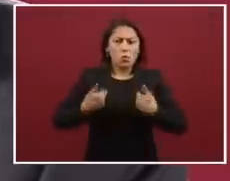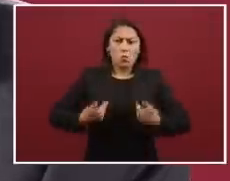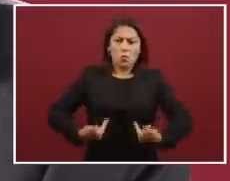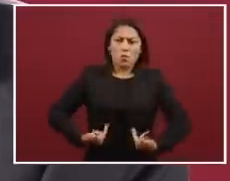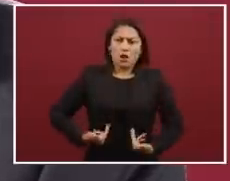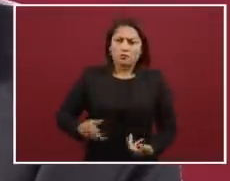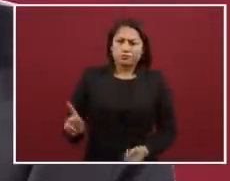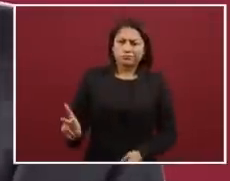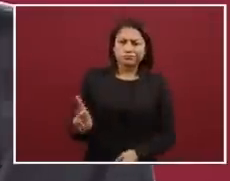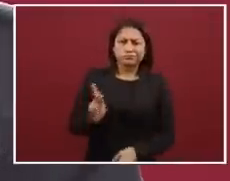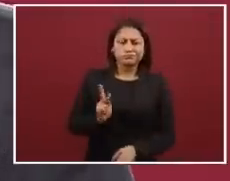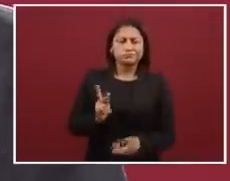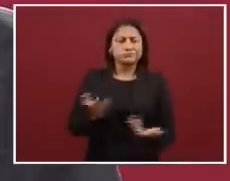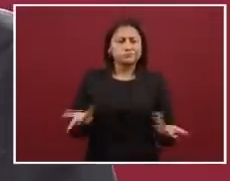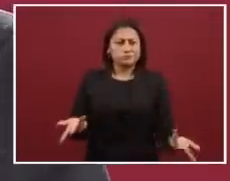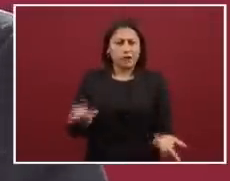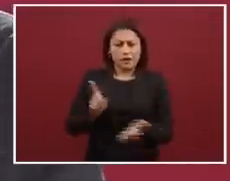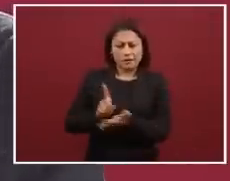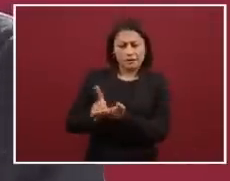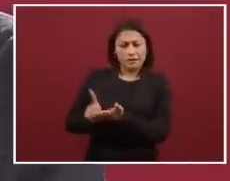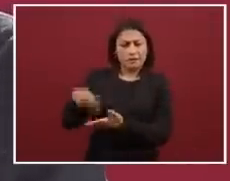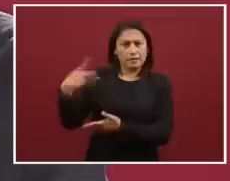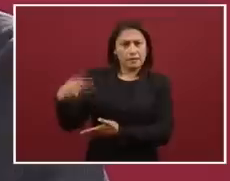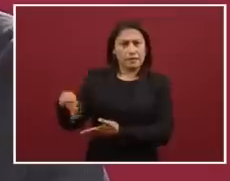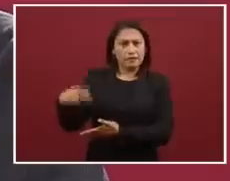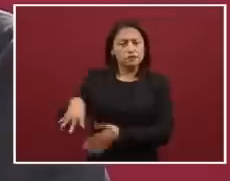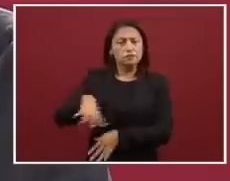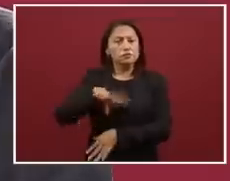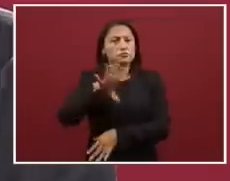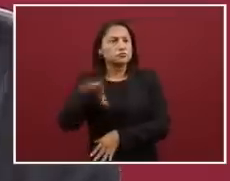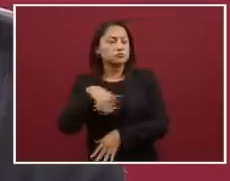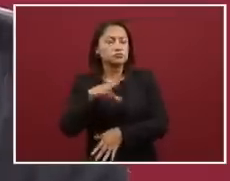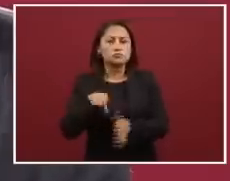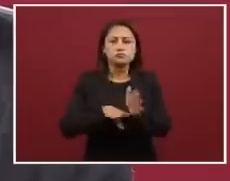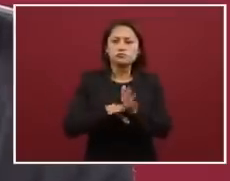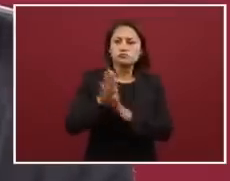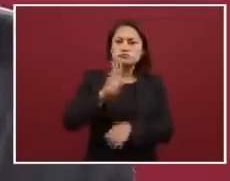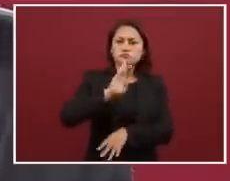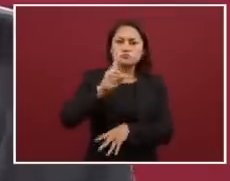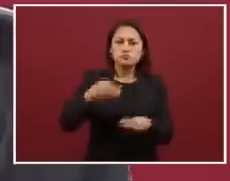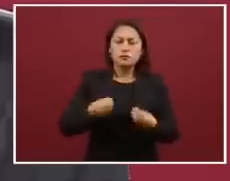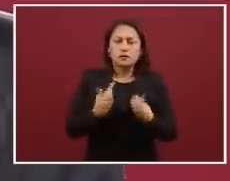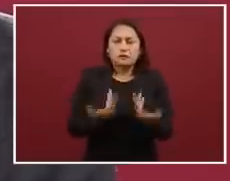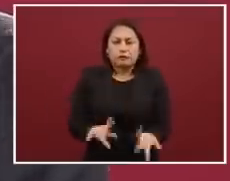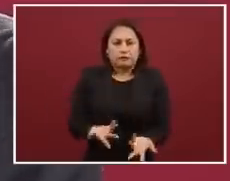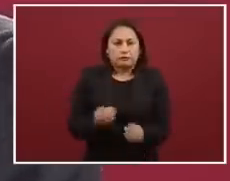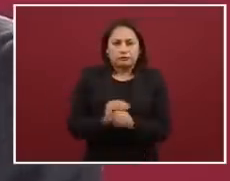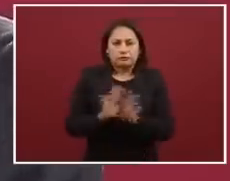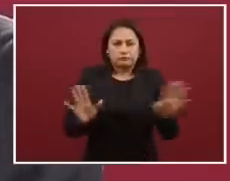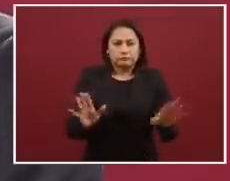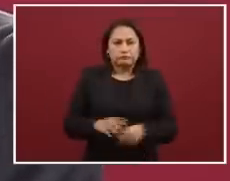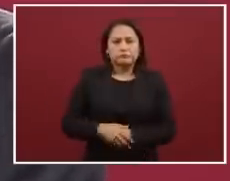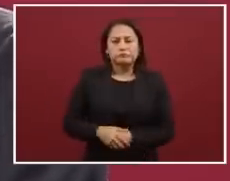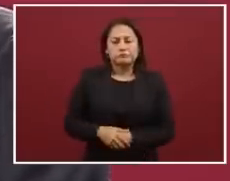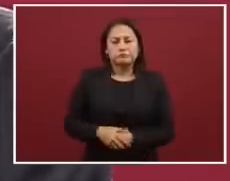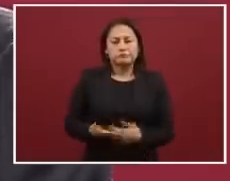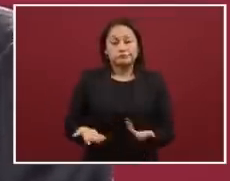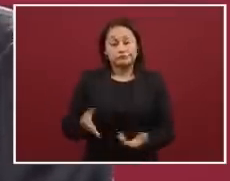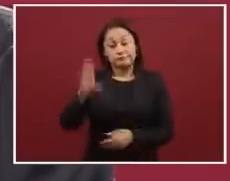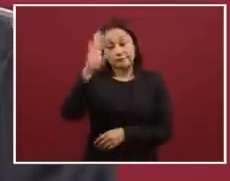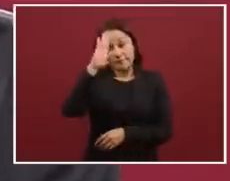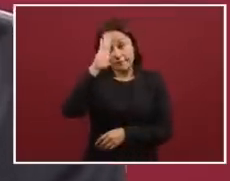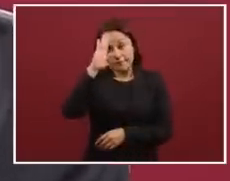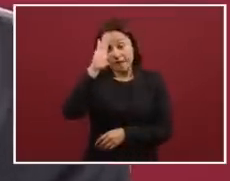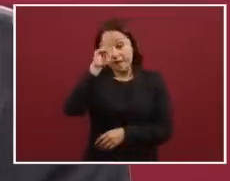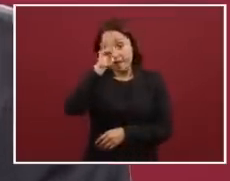con derecho a buscarse la vida, más cuando no pueden estar